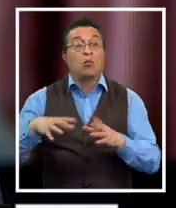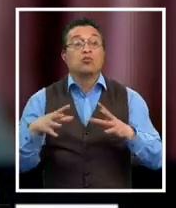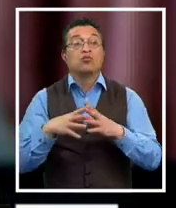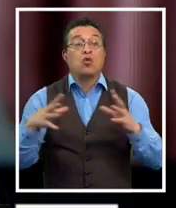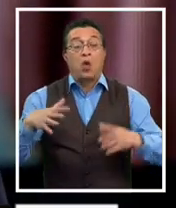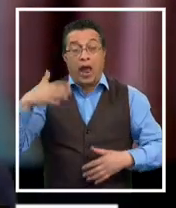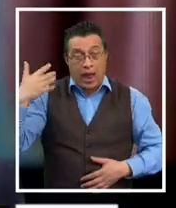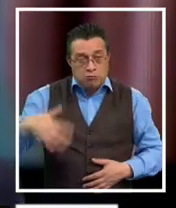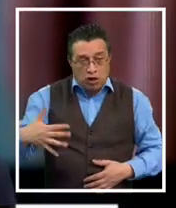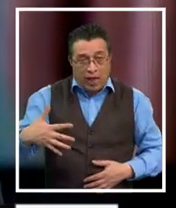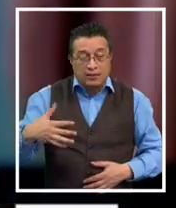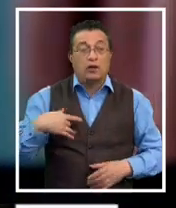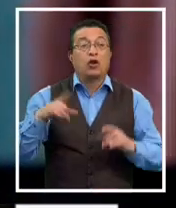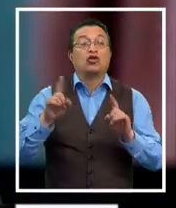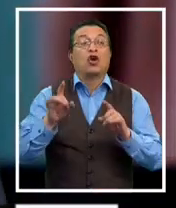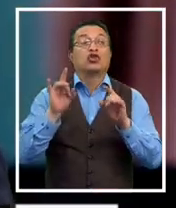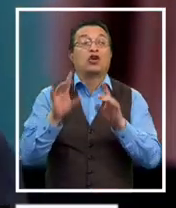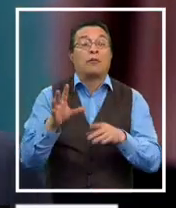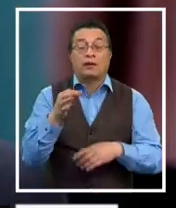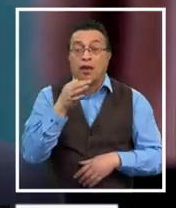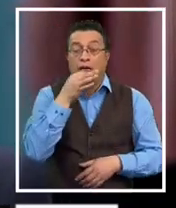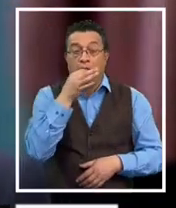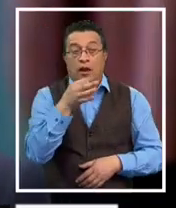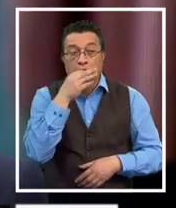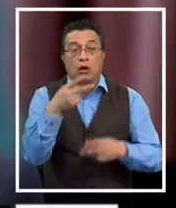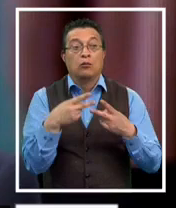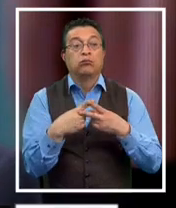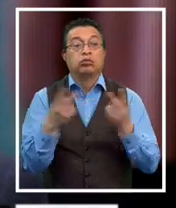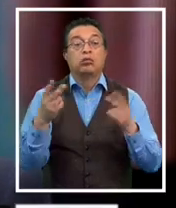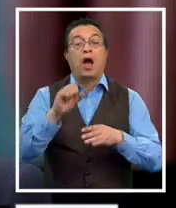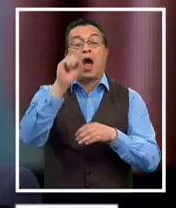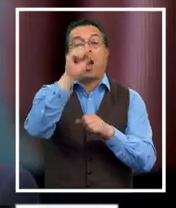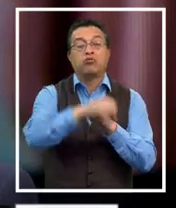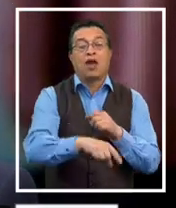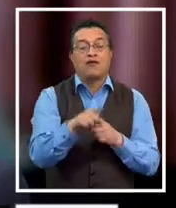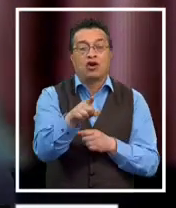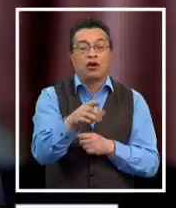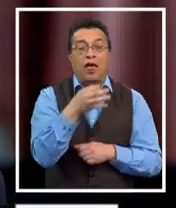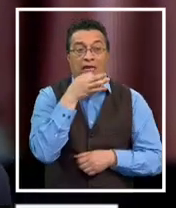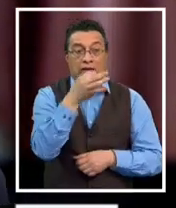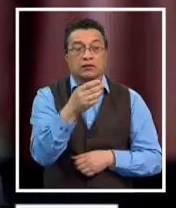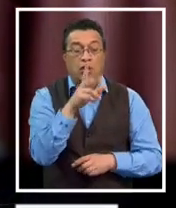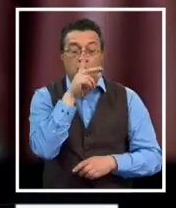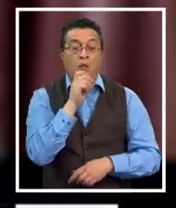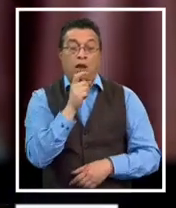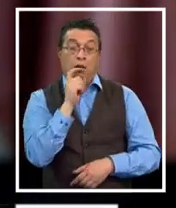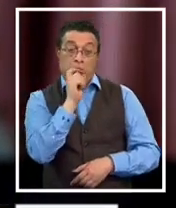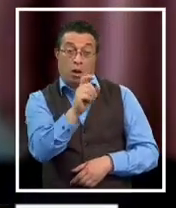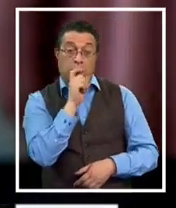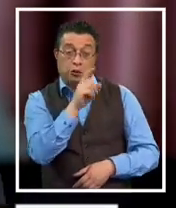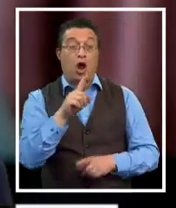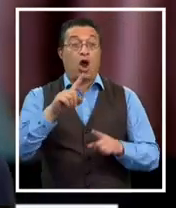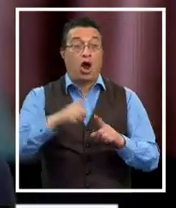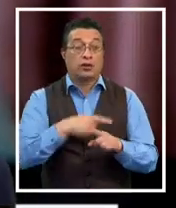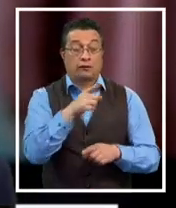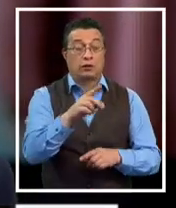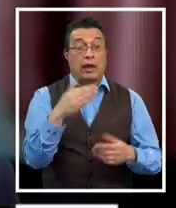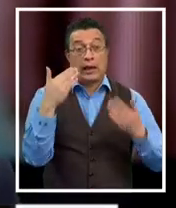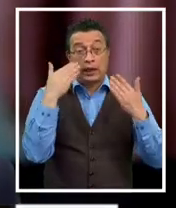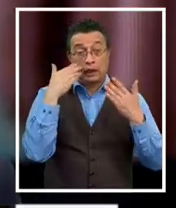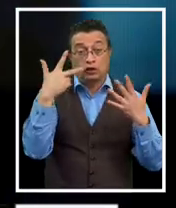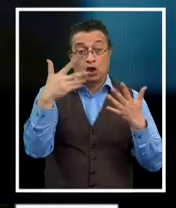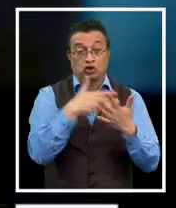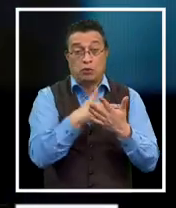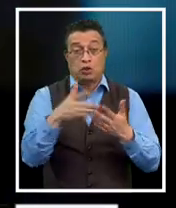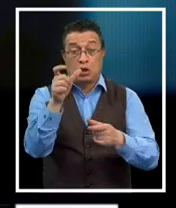demasiado importante como para por ejemplo lo que sale en el comunicado de prensa de la prueba donde insultan nuevamente en este caso a casi 8 millones